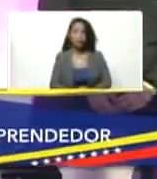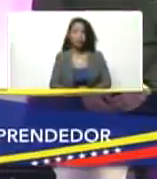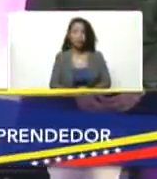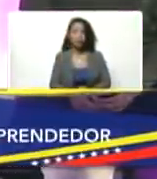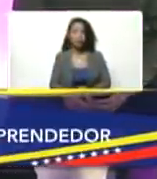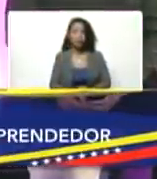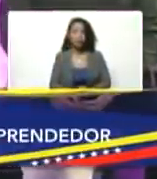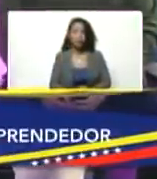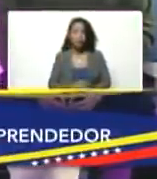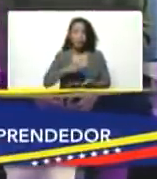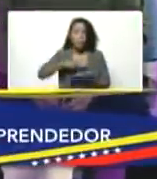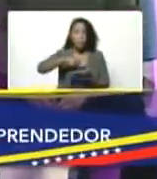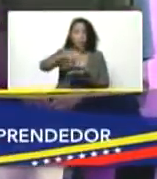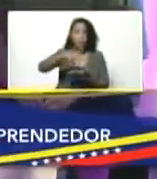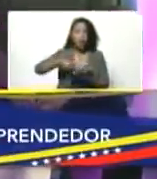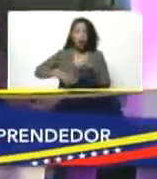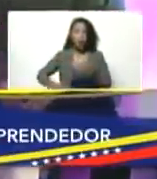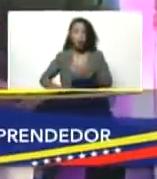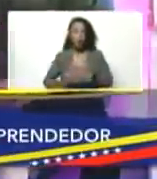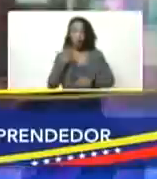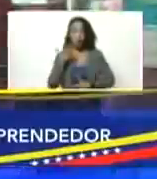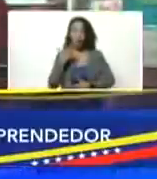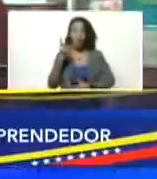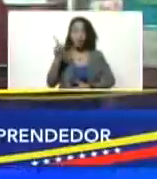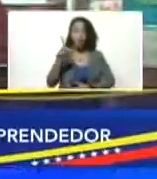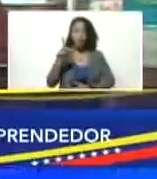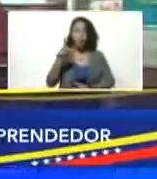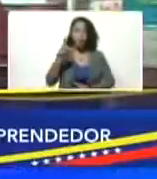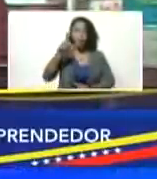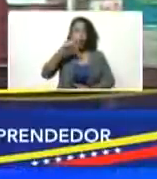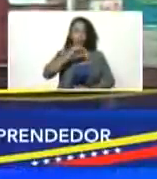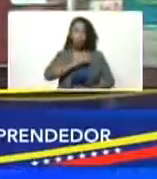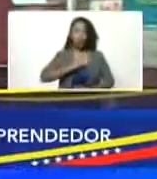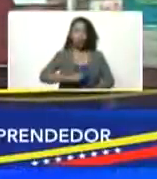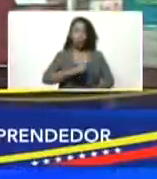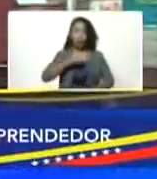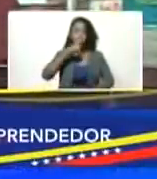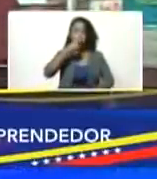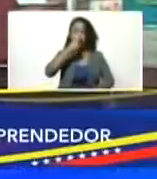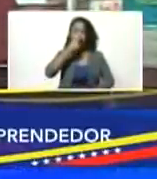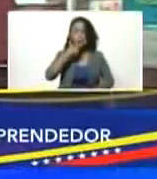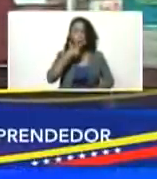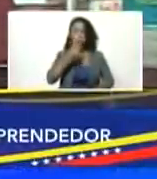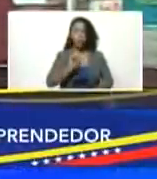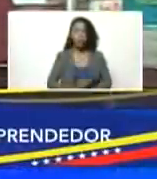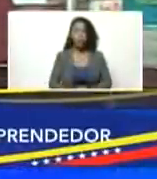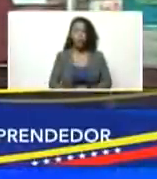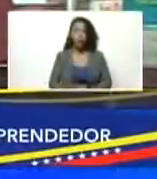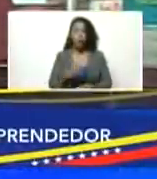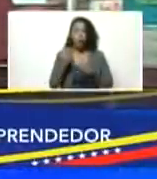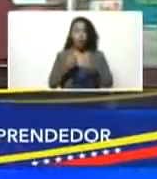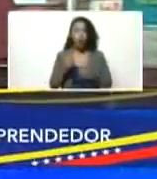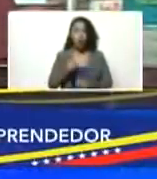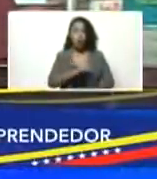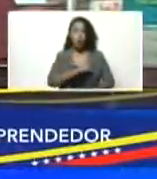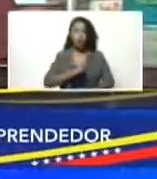Una pizzería fundada por Super Bigote, mira. Super Bigote, como Clark Kent,